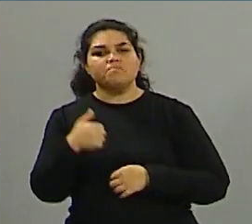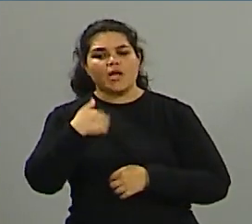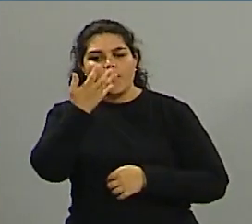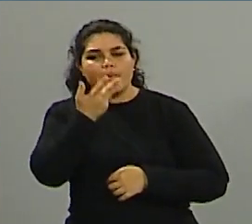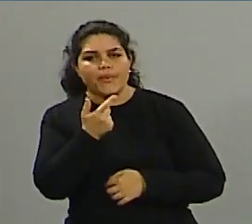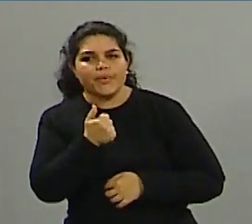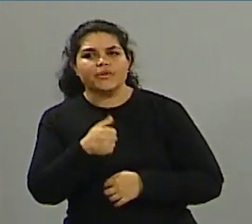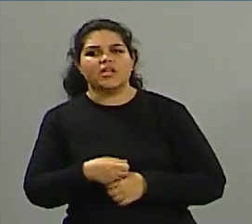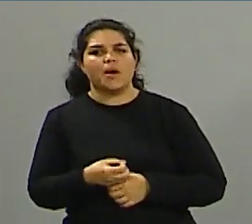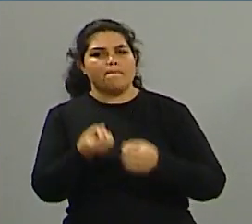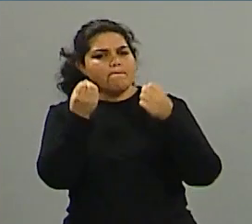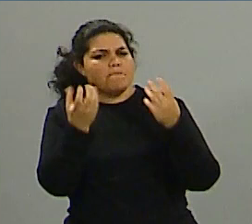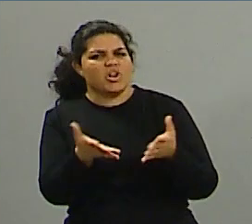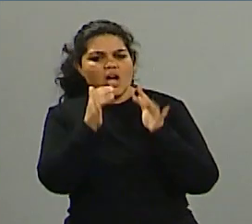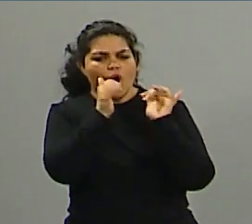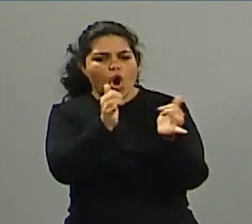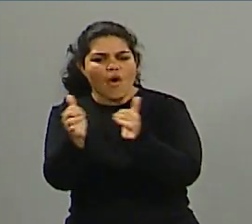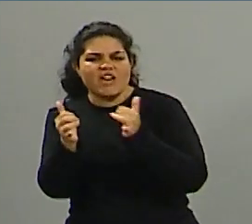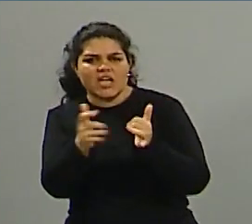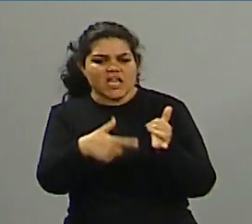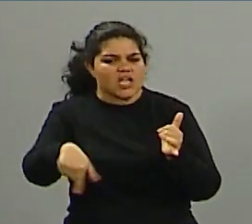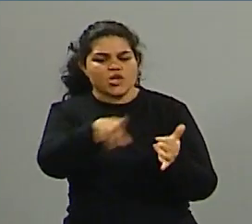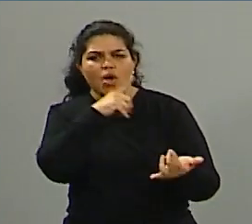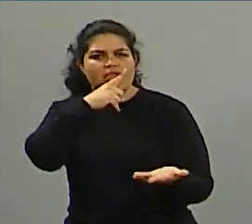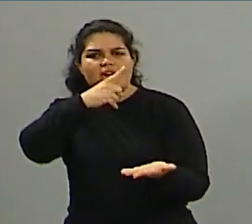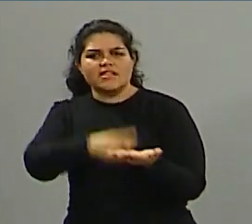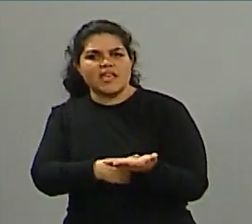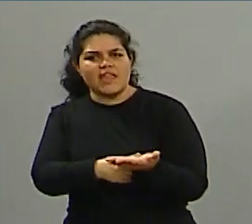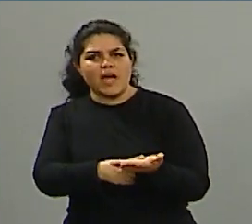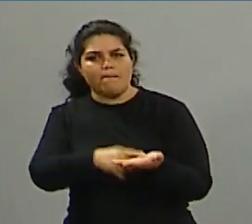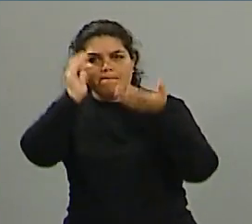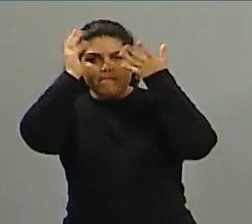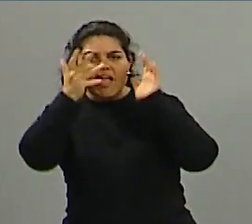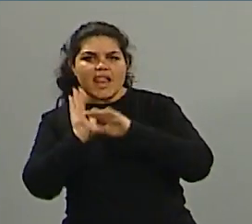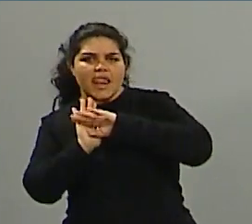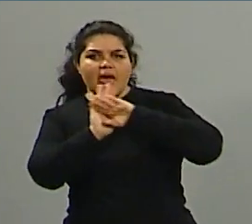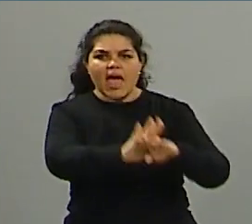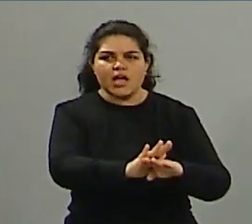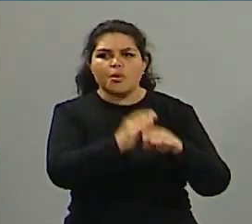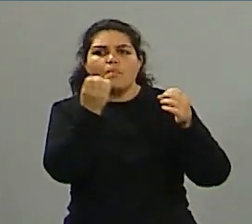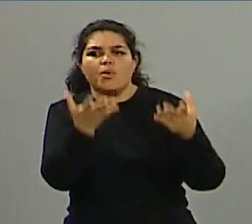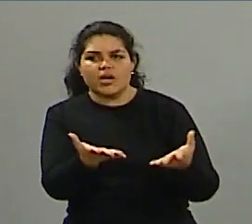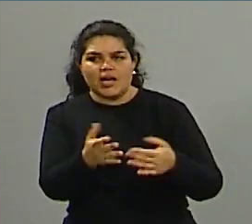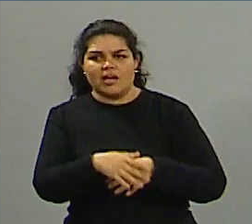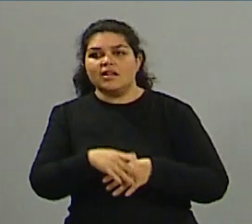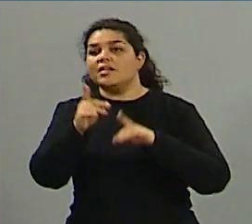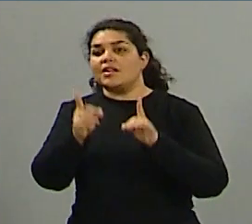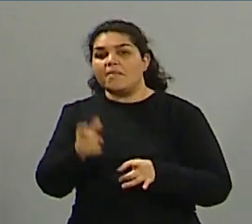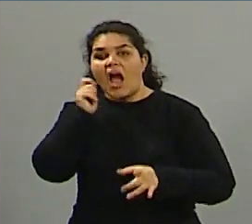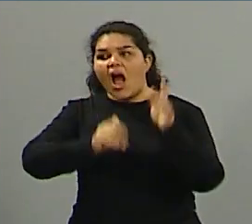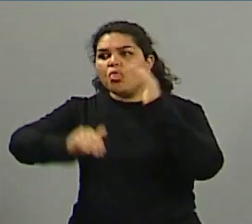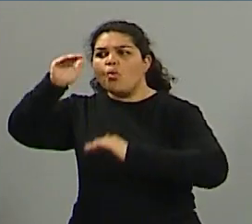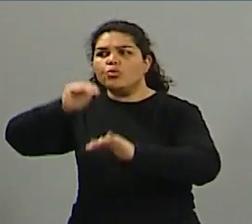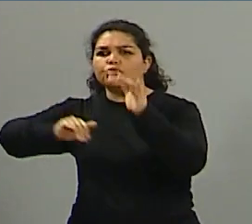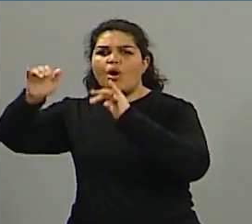un poquitito en por qué los jóvenes tomaron la decisión que tomaron y qué mensaje nos están tratando de decir a los adultos. Sin duda es